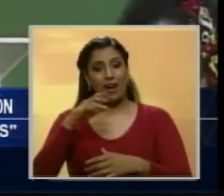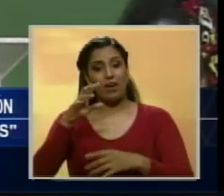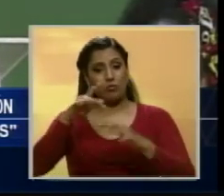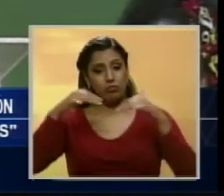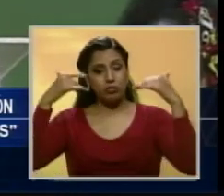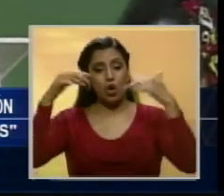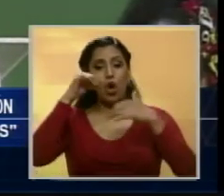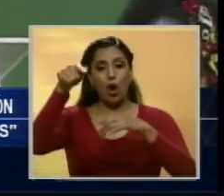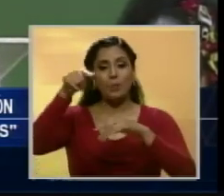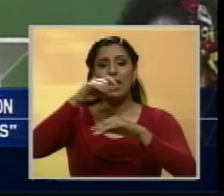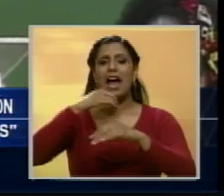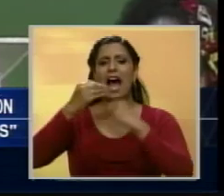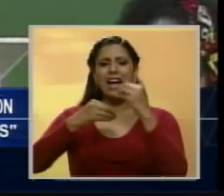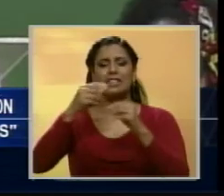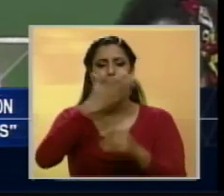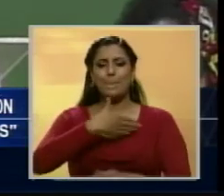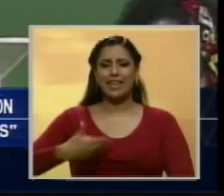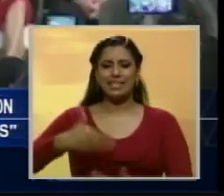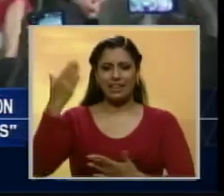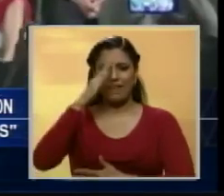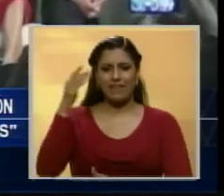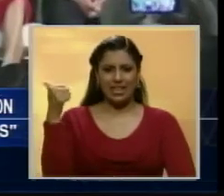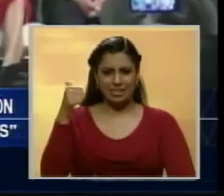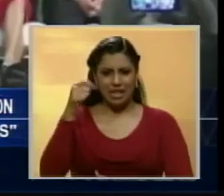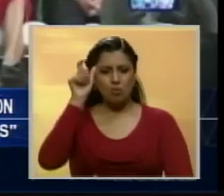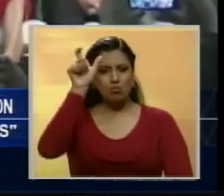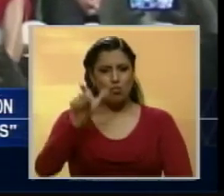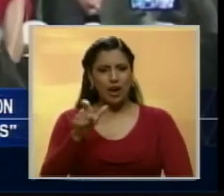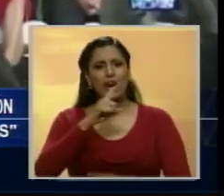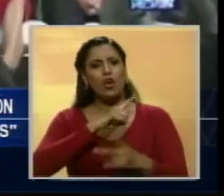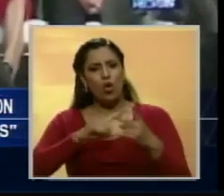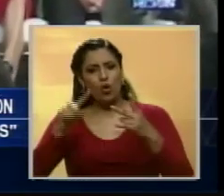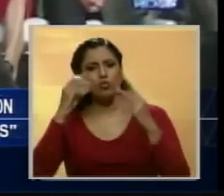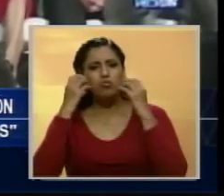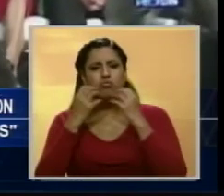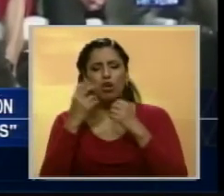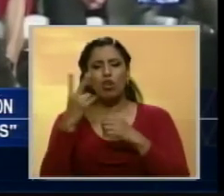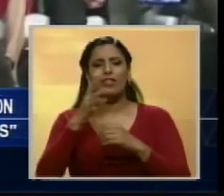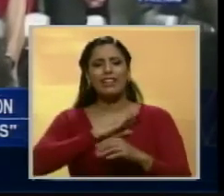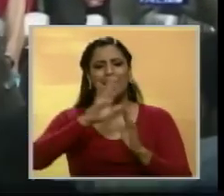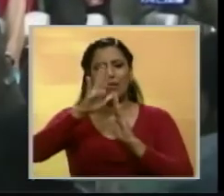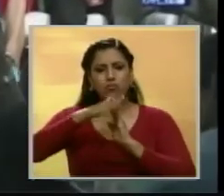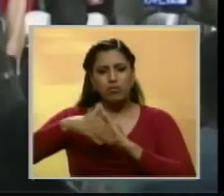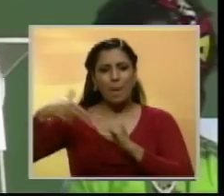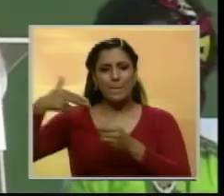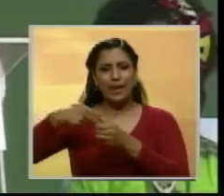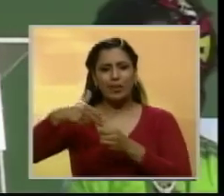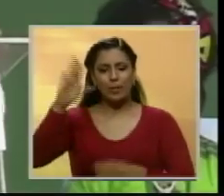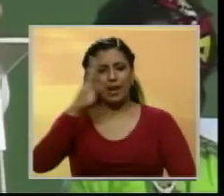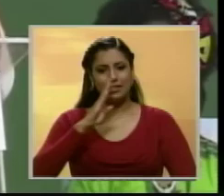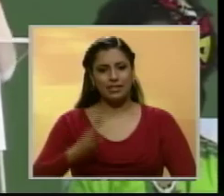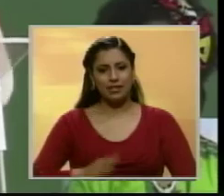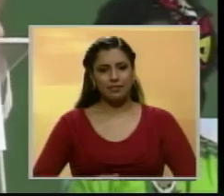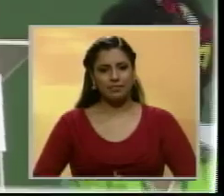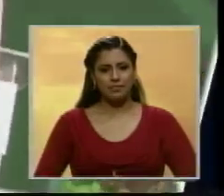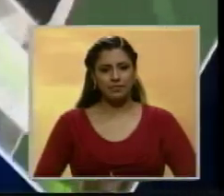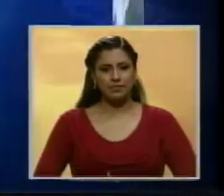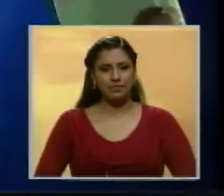Delcídio do Amaral, quien implicó a la presidenta brasileña Dilma Rousseff y a Lula en el escándalo de corrupción de la petrolera